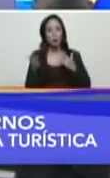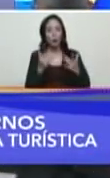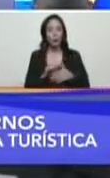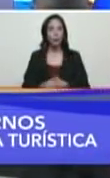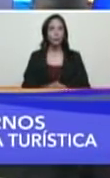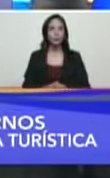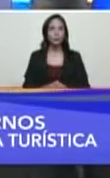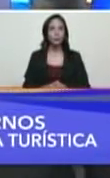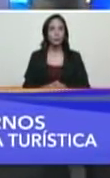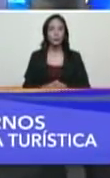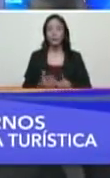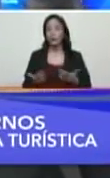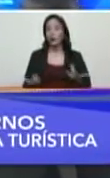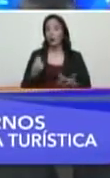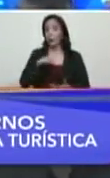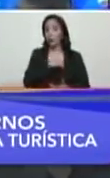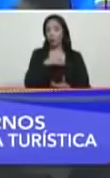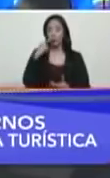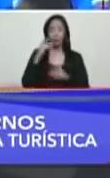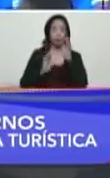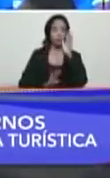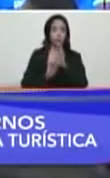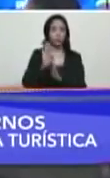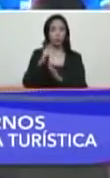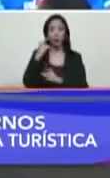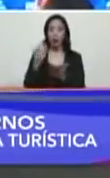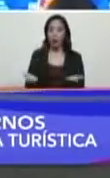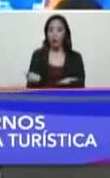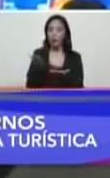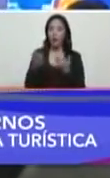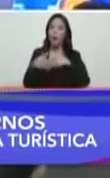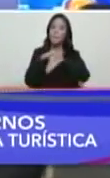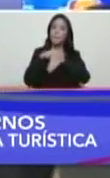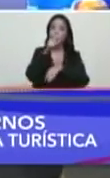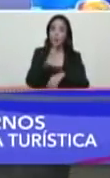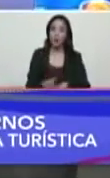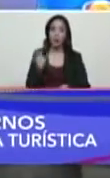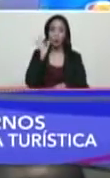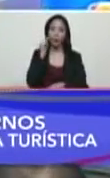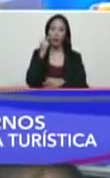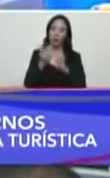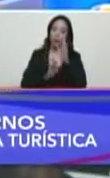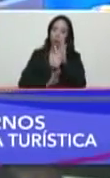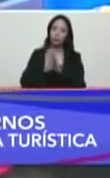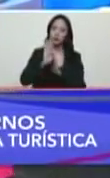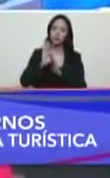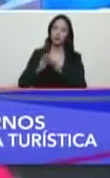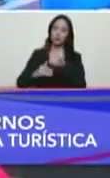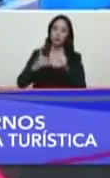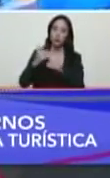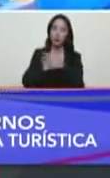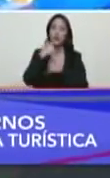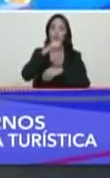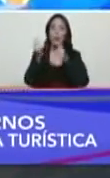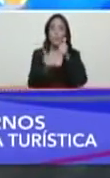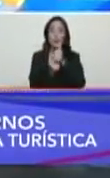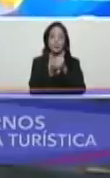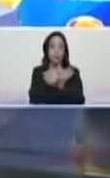Ahora nosotros tenemos que seguir avanzando, compañera ministra Estela Lugo, compañero